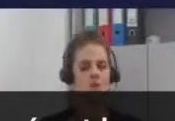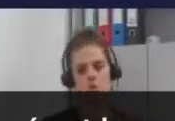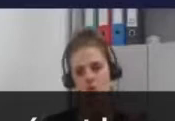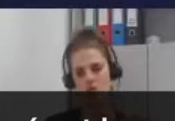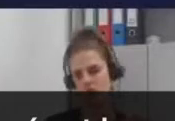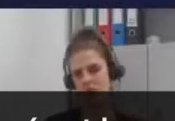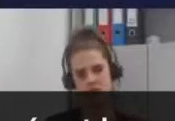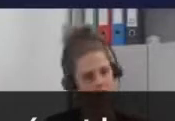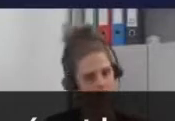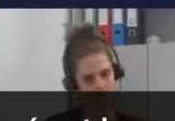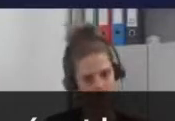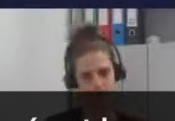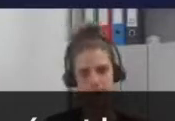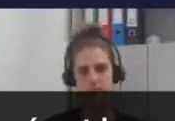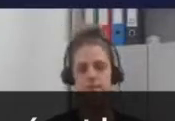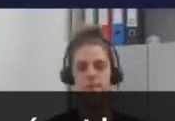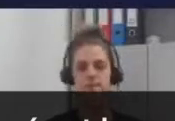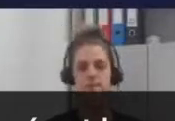menos